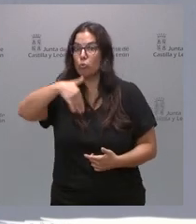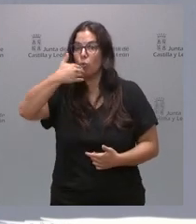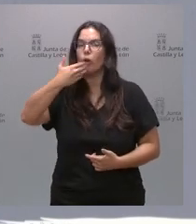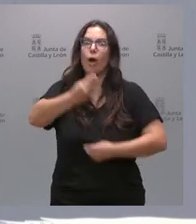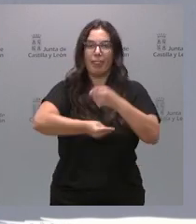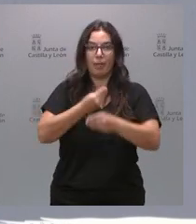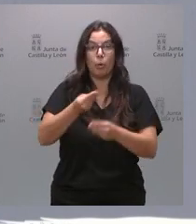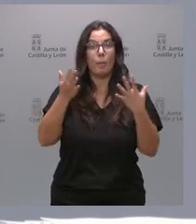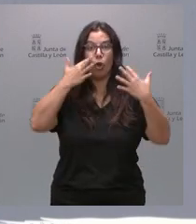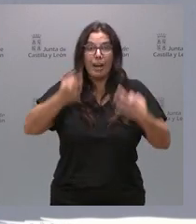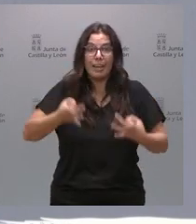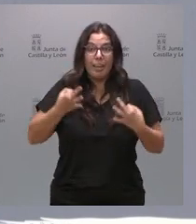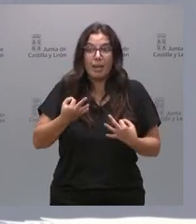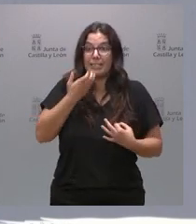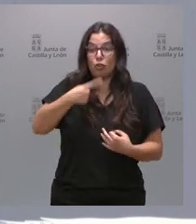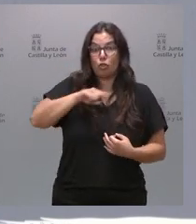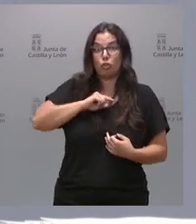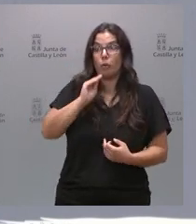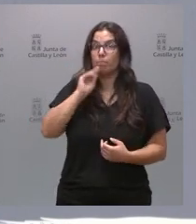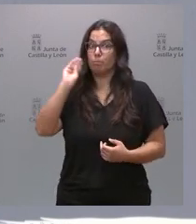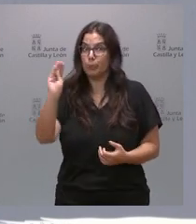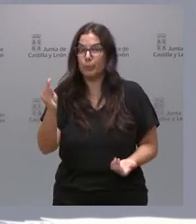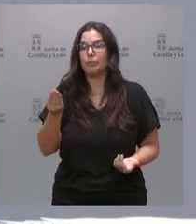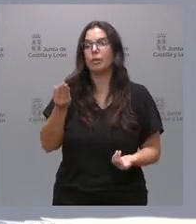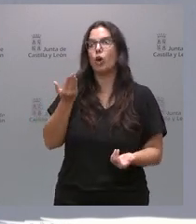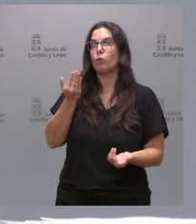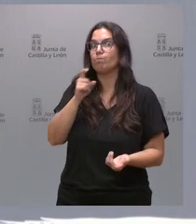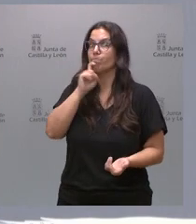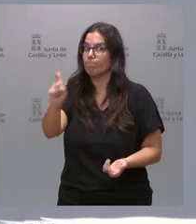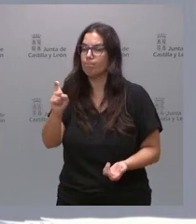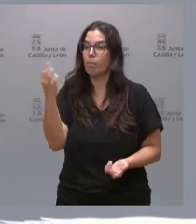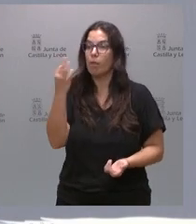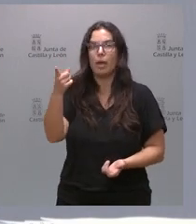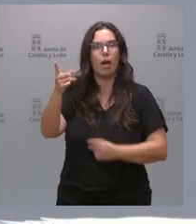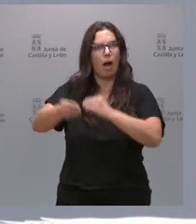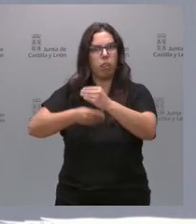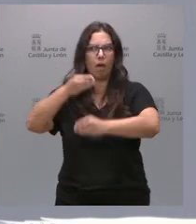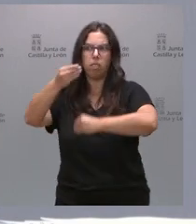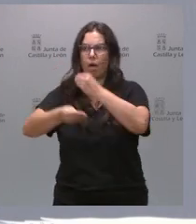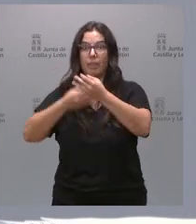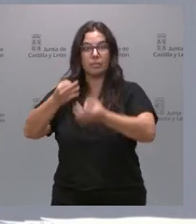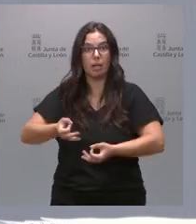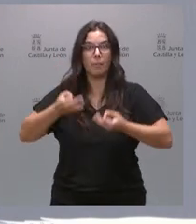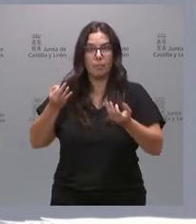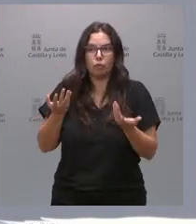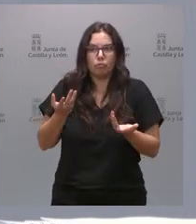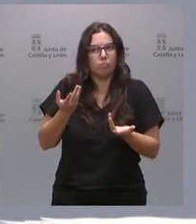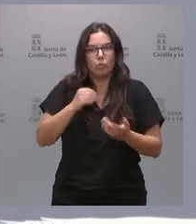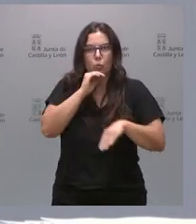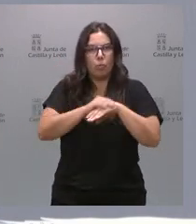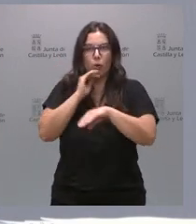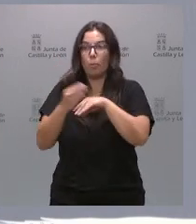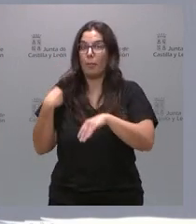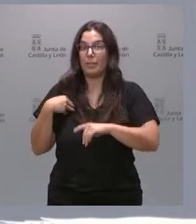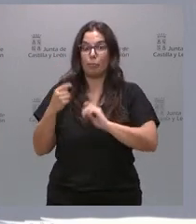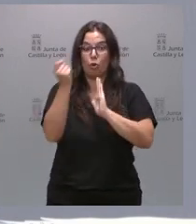hay que decir que la respuesta a las inversiones que se han requerido ha sido favorables y por otros están realizando en los términos de lo que fue